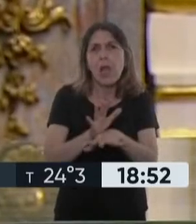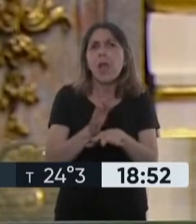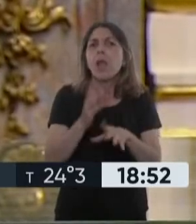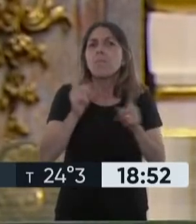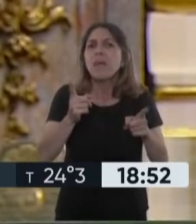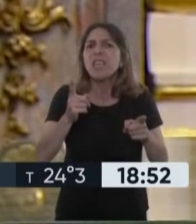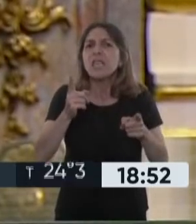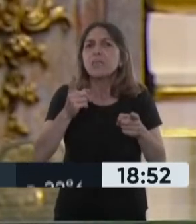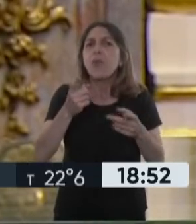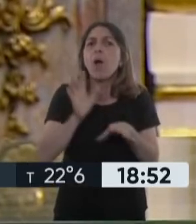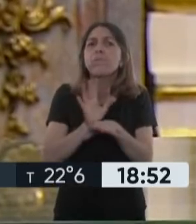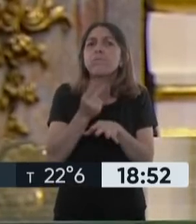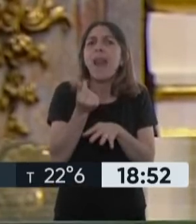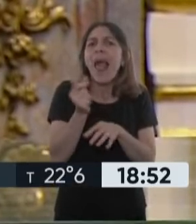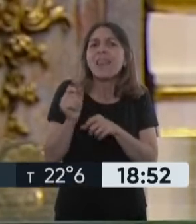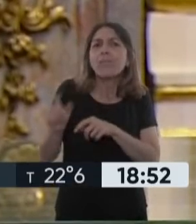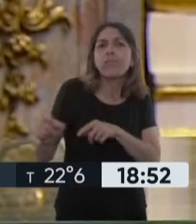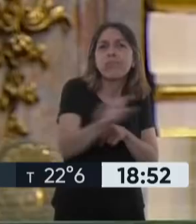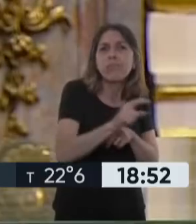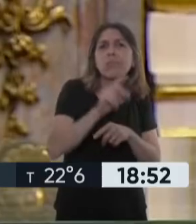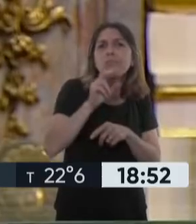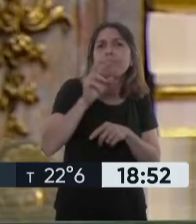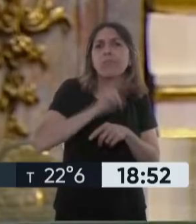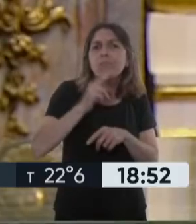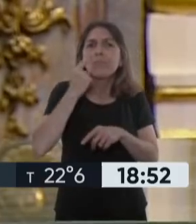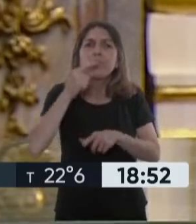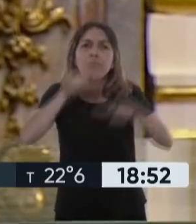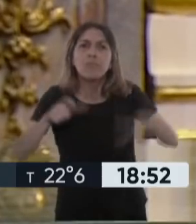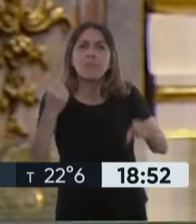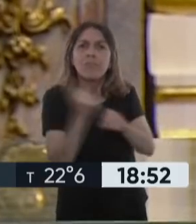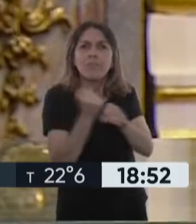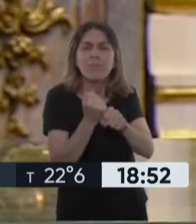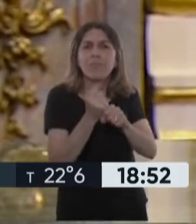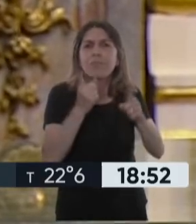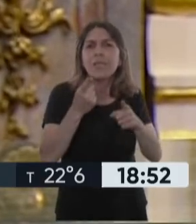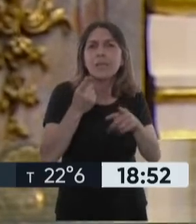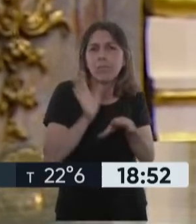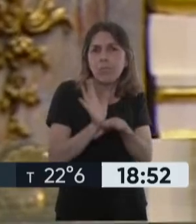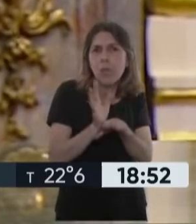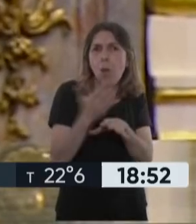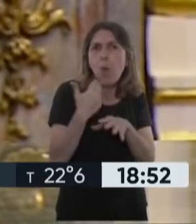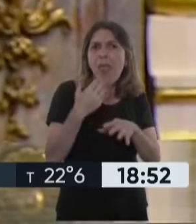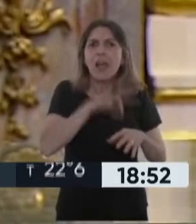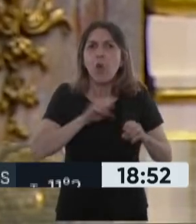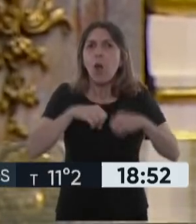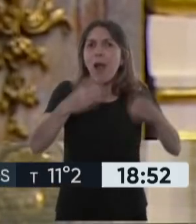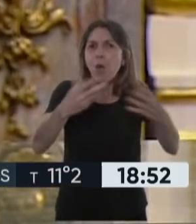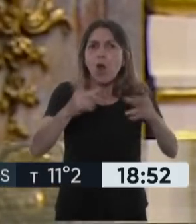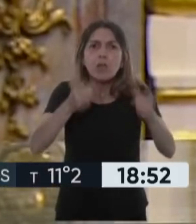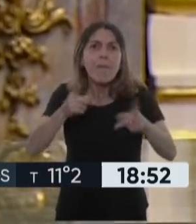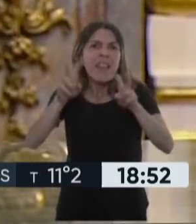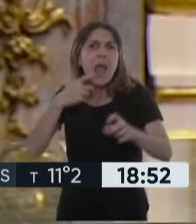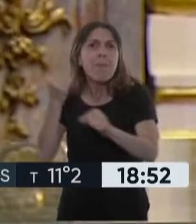poder adquisitivo de los ingresos de las trabajadoras y los trabajadores en todo nuestro espectro laboral y productivo.